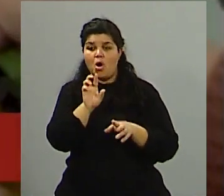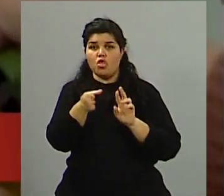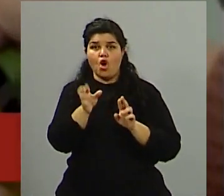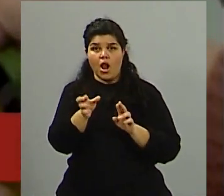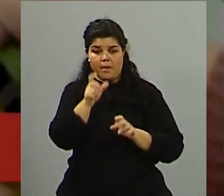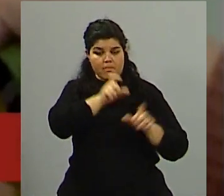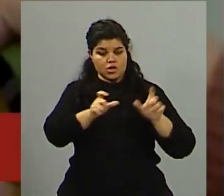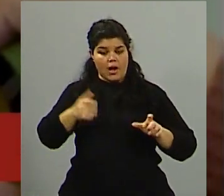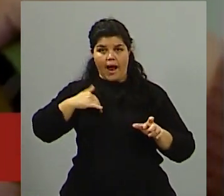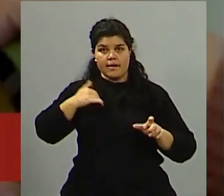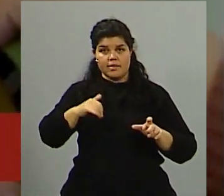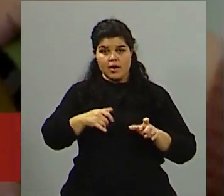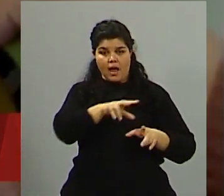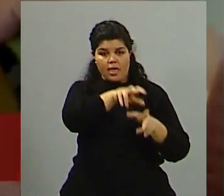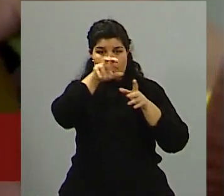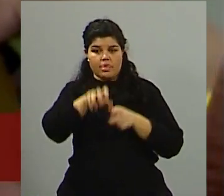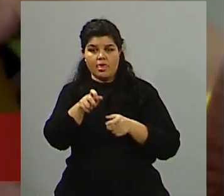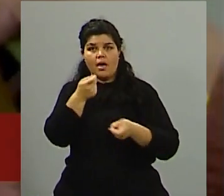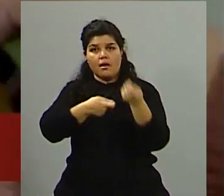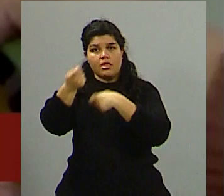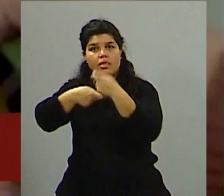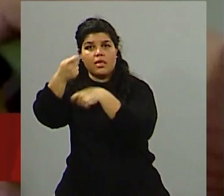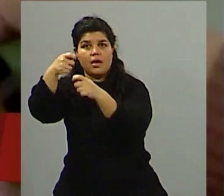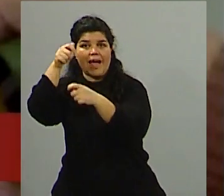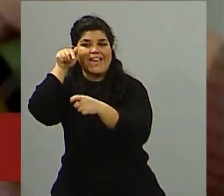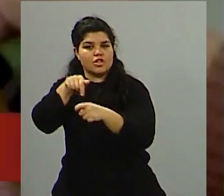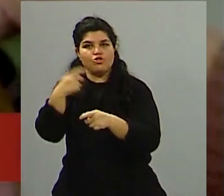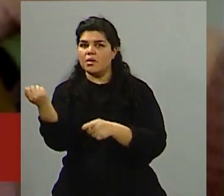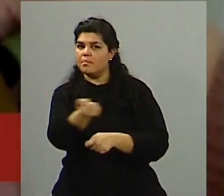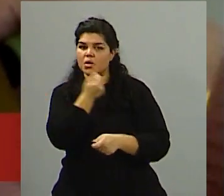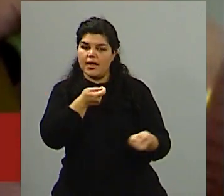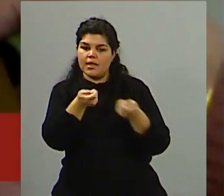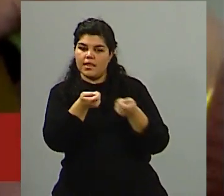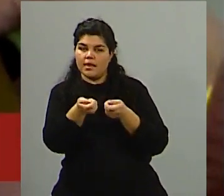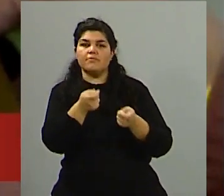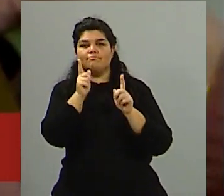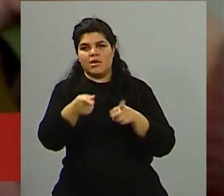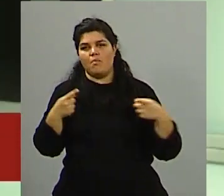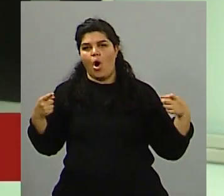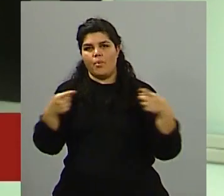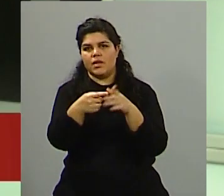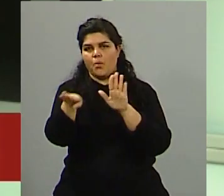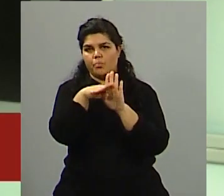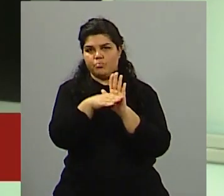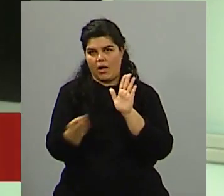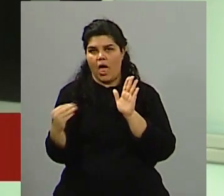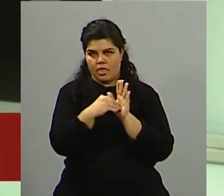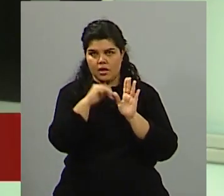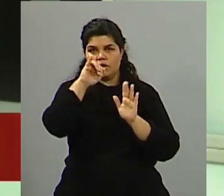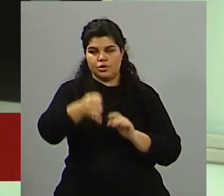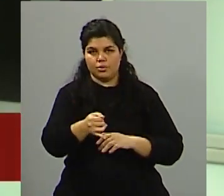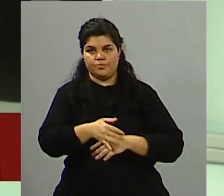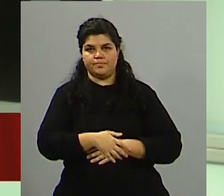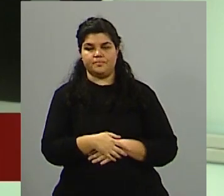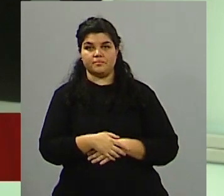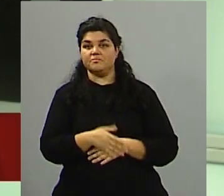argentinos que se necesitan para producir, también son parte de los objetivos y de las metas. Bueno, ahí veíamos